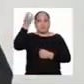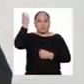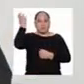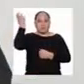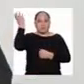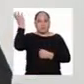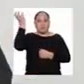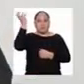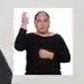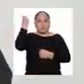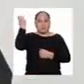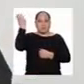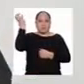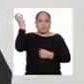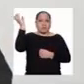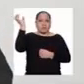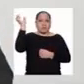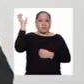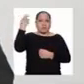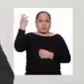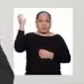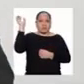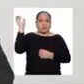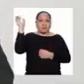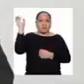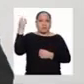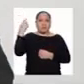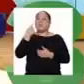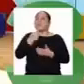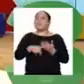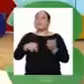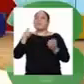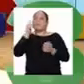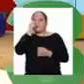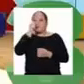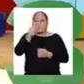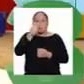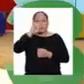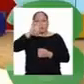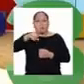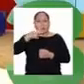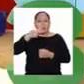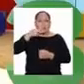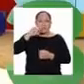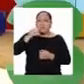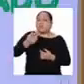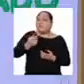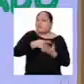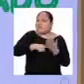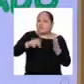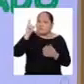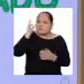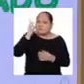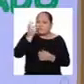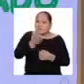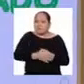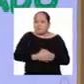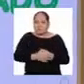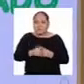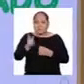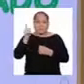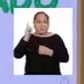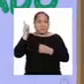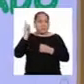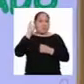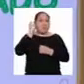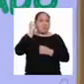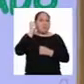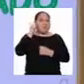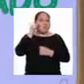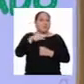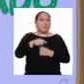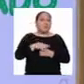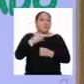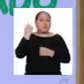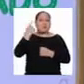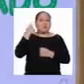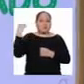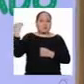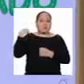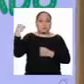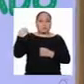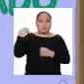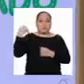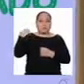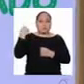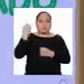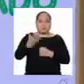Detective John, ¿qué es ese sonido? Tranquila, profesora. Ese sonido solo nos está